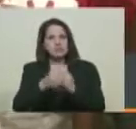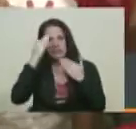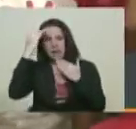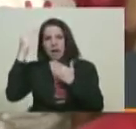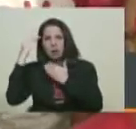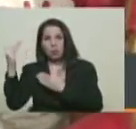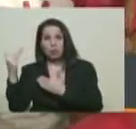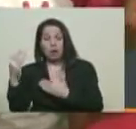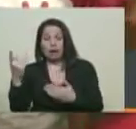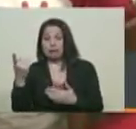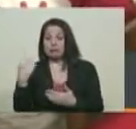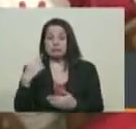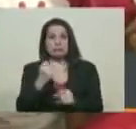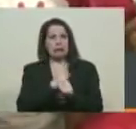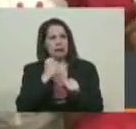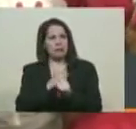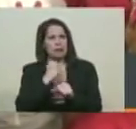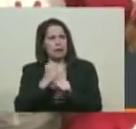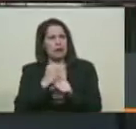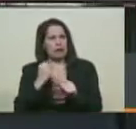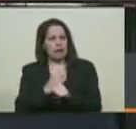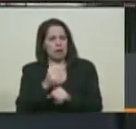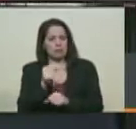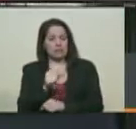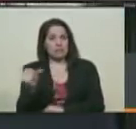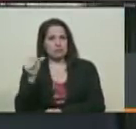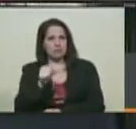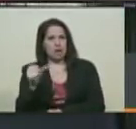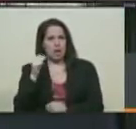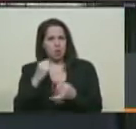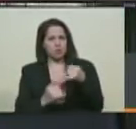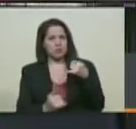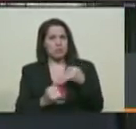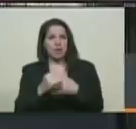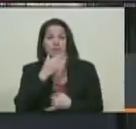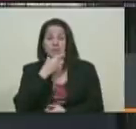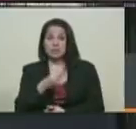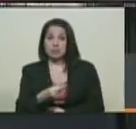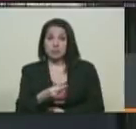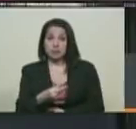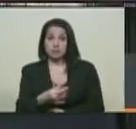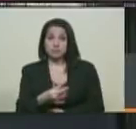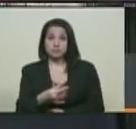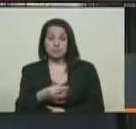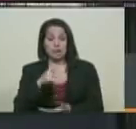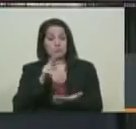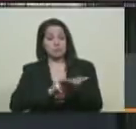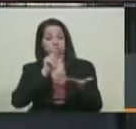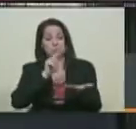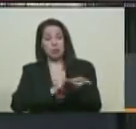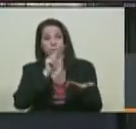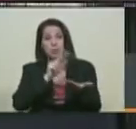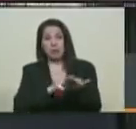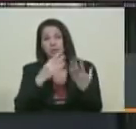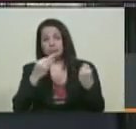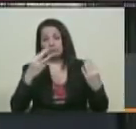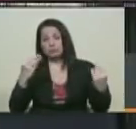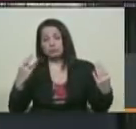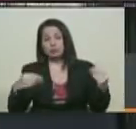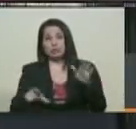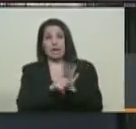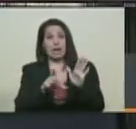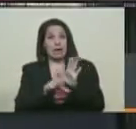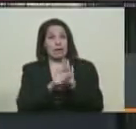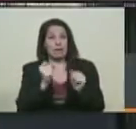Estuvieron trabajando hasta esta semana, última semana de diciembre, aprobando leyes,